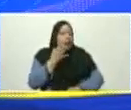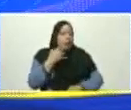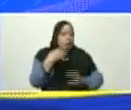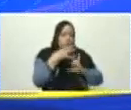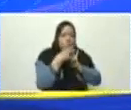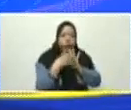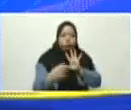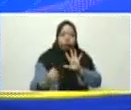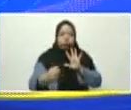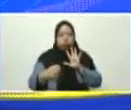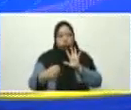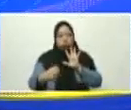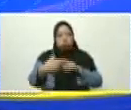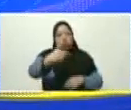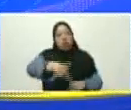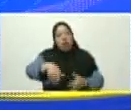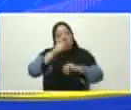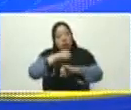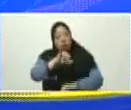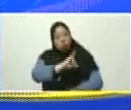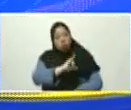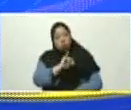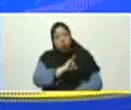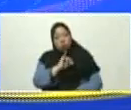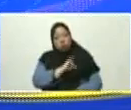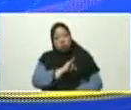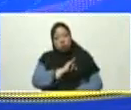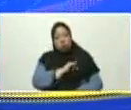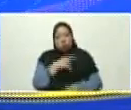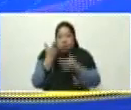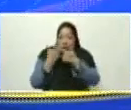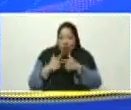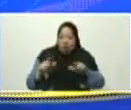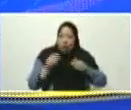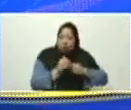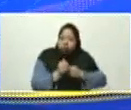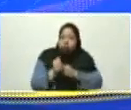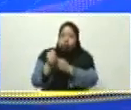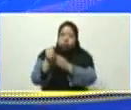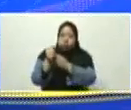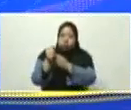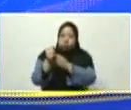cualidades colectivas, individuales, de grandes liderazgos.